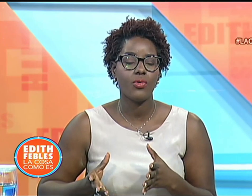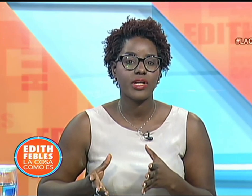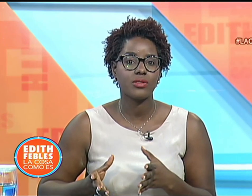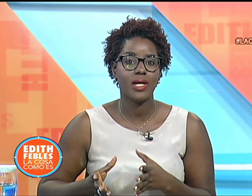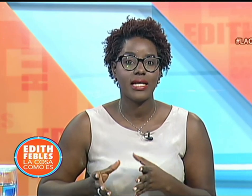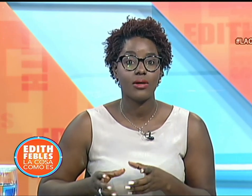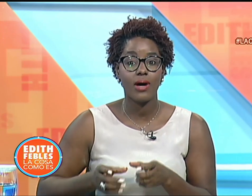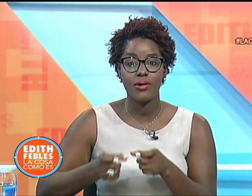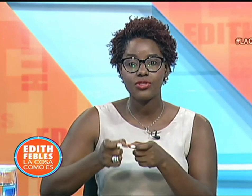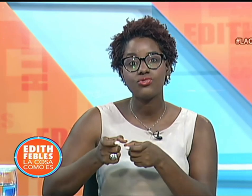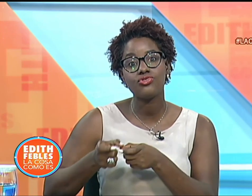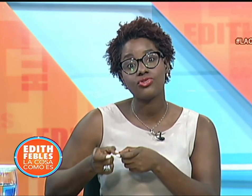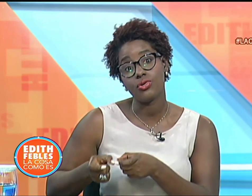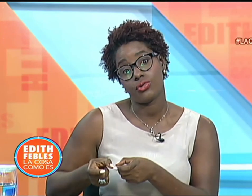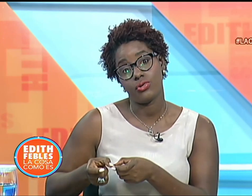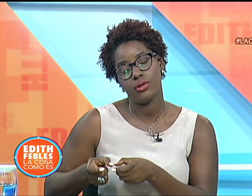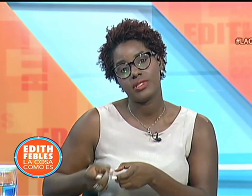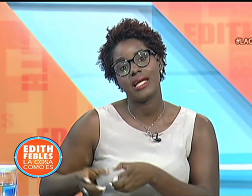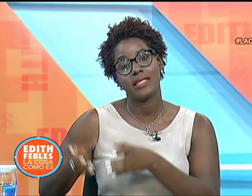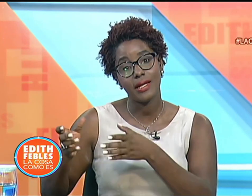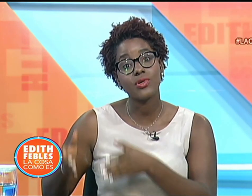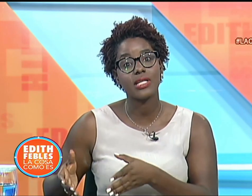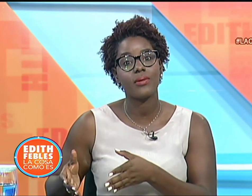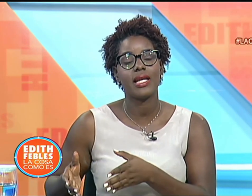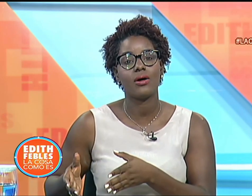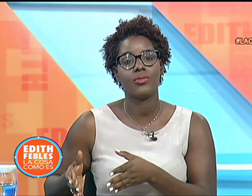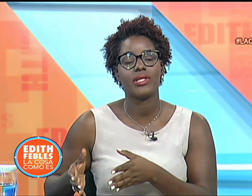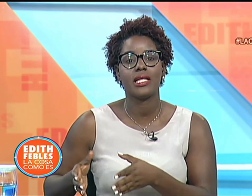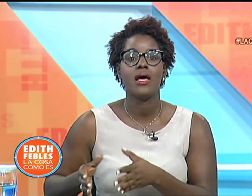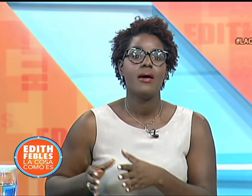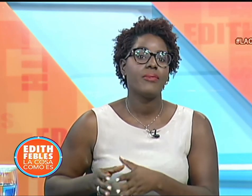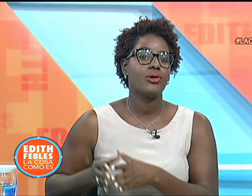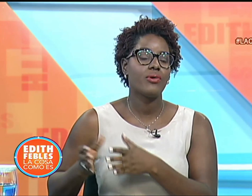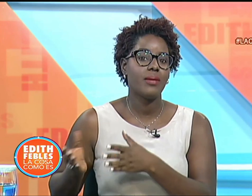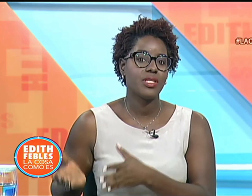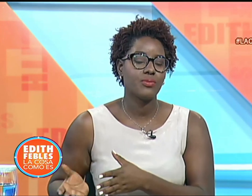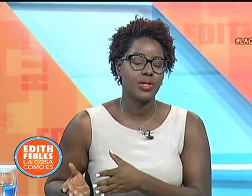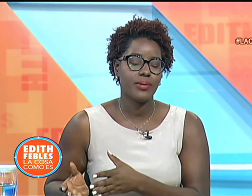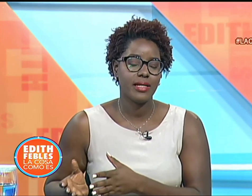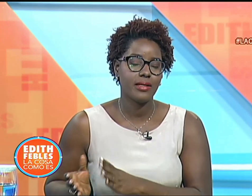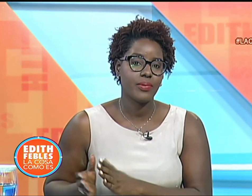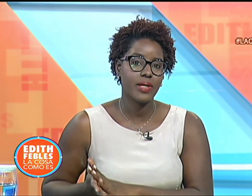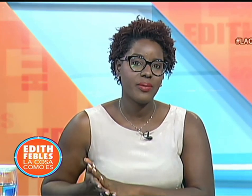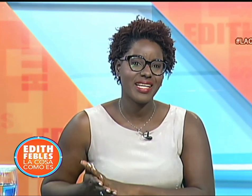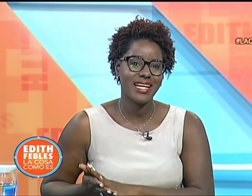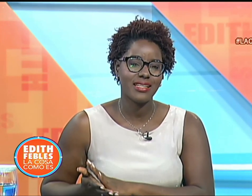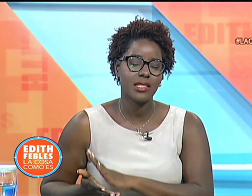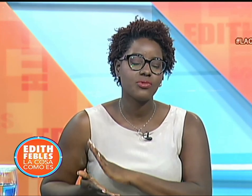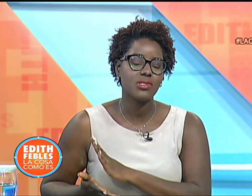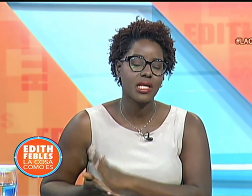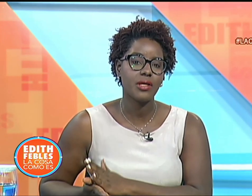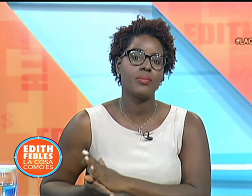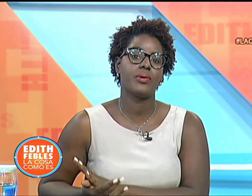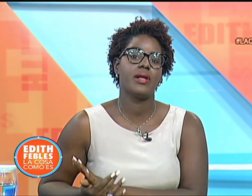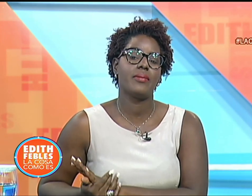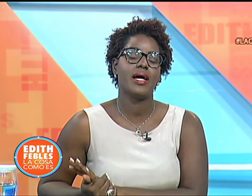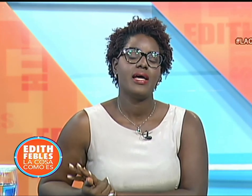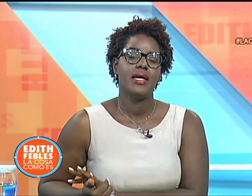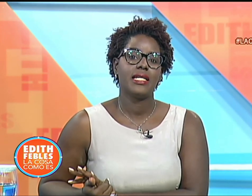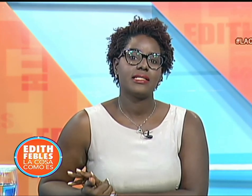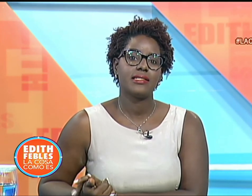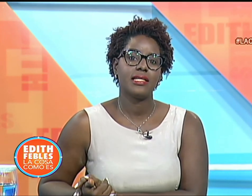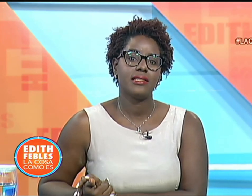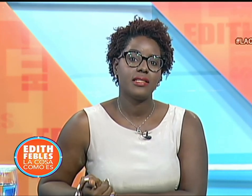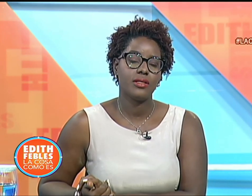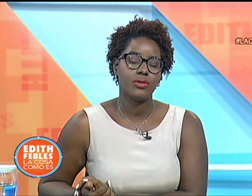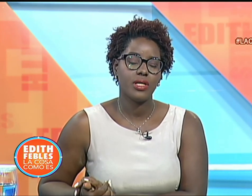cómo resguardarlo, ahora es un chorro, o sea, tenemos agua en la comunidad, pero no al mismo nivel, y República Dominicana tiene un serio problema en